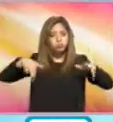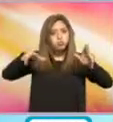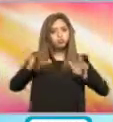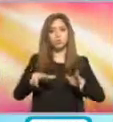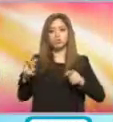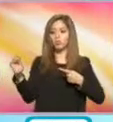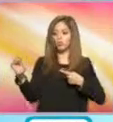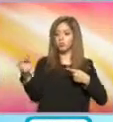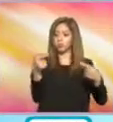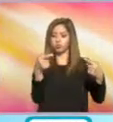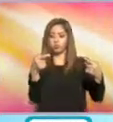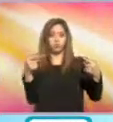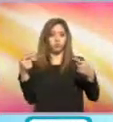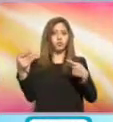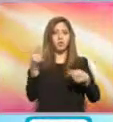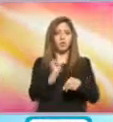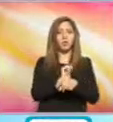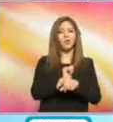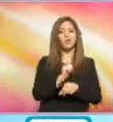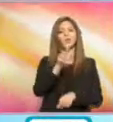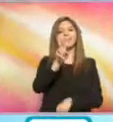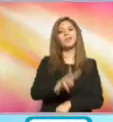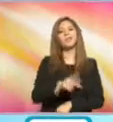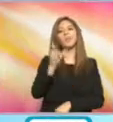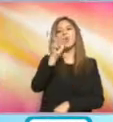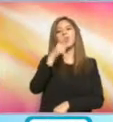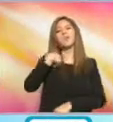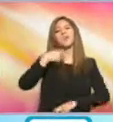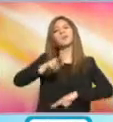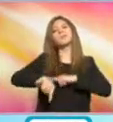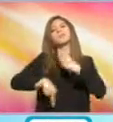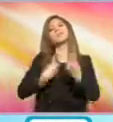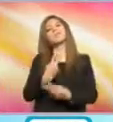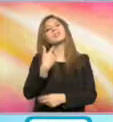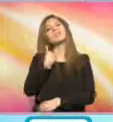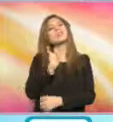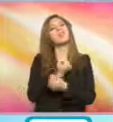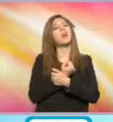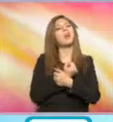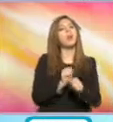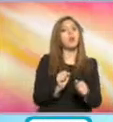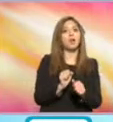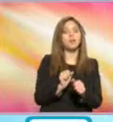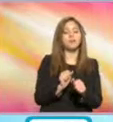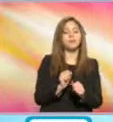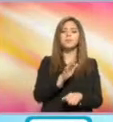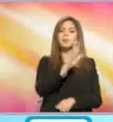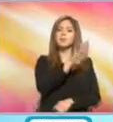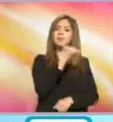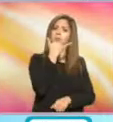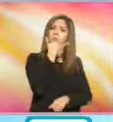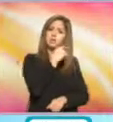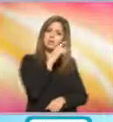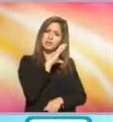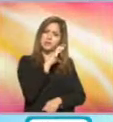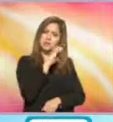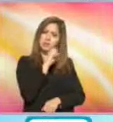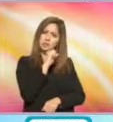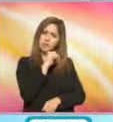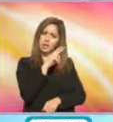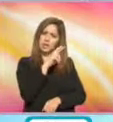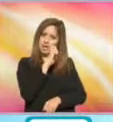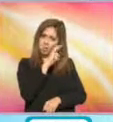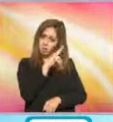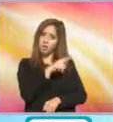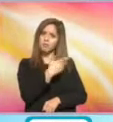actuaciones. Wow. Yo fui de veras así como dije, qué flojera. Oye, César Évora es un gran actor, yo lo he visto en comedias musicales, por ejemplo. ¿Sabes qué? ¿no? Yo nunca lo había visto en el teatro. Yo y lo